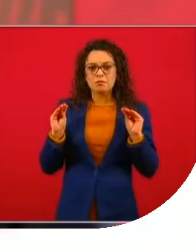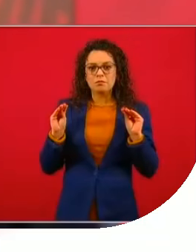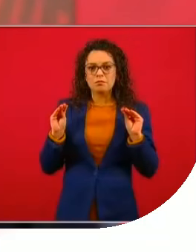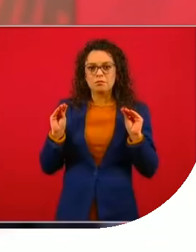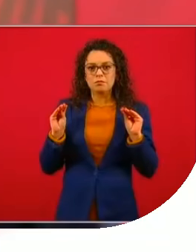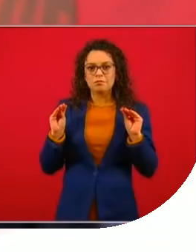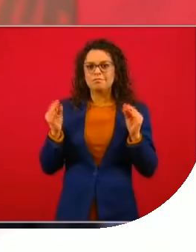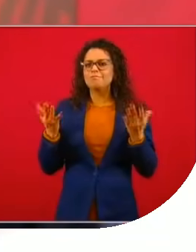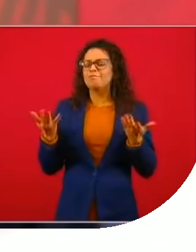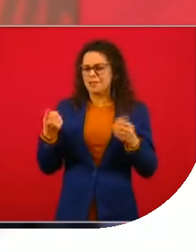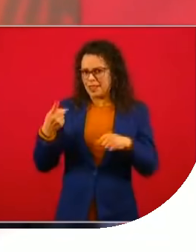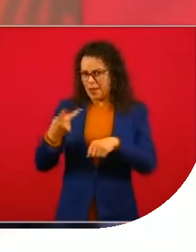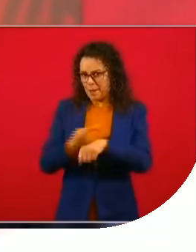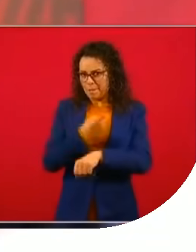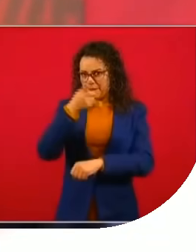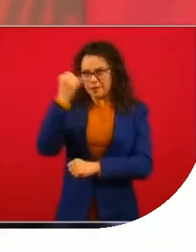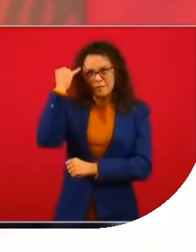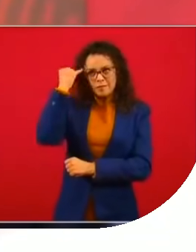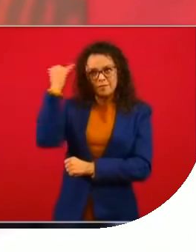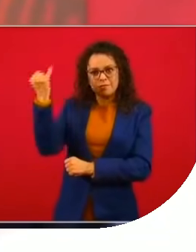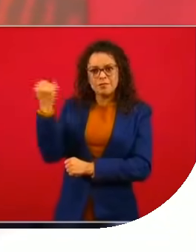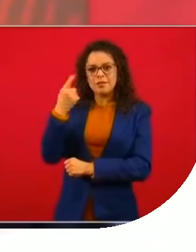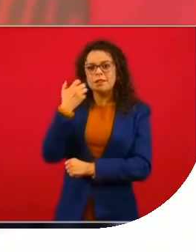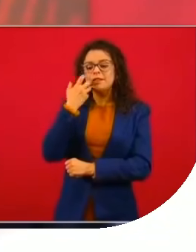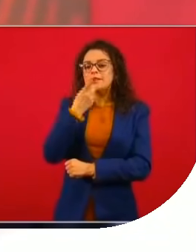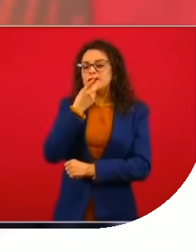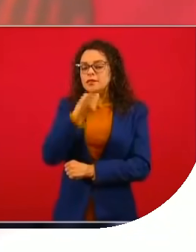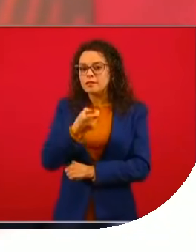¿cuál sería el mensaje?